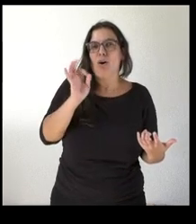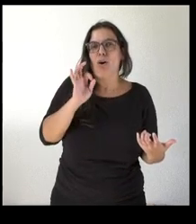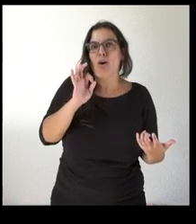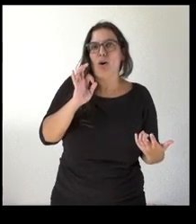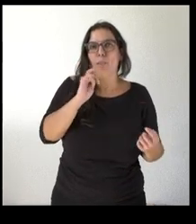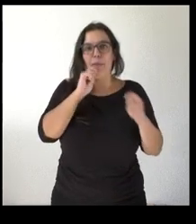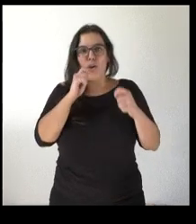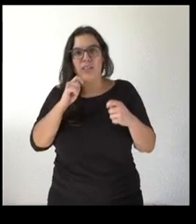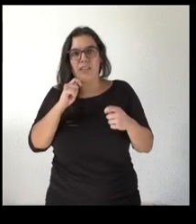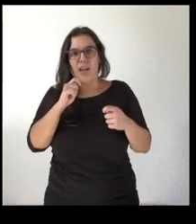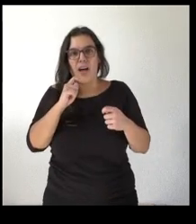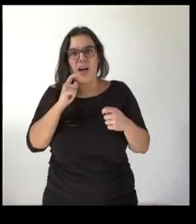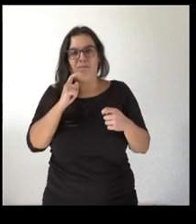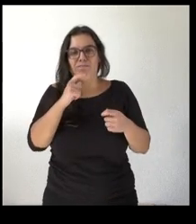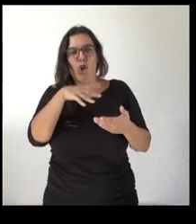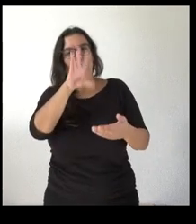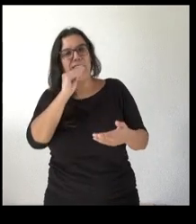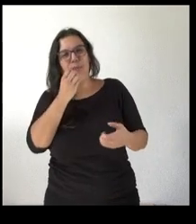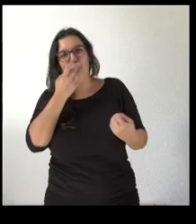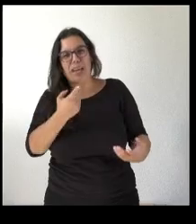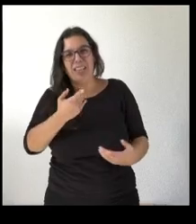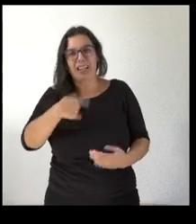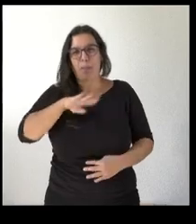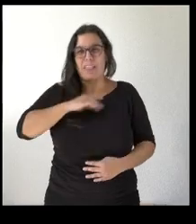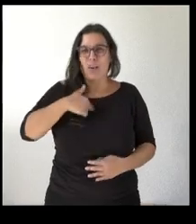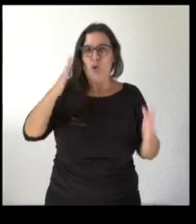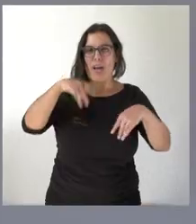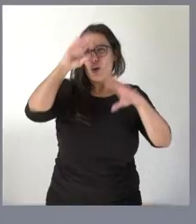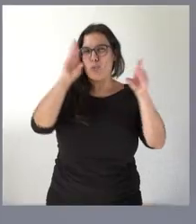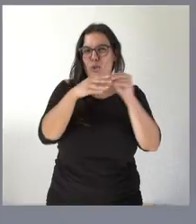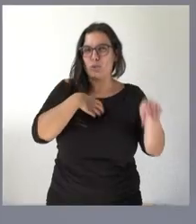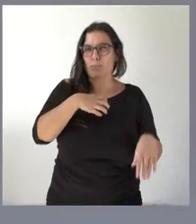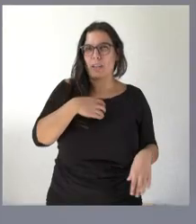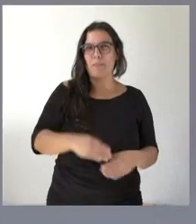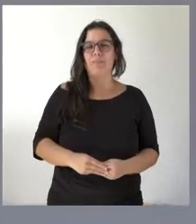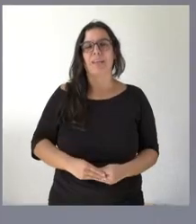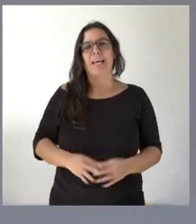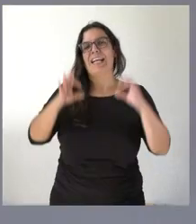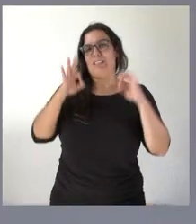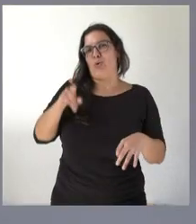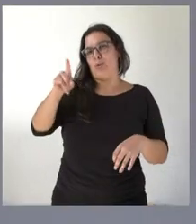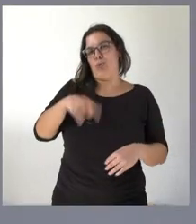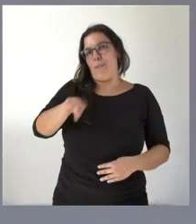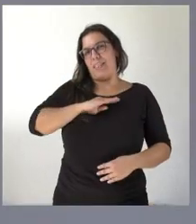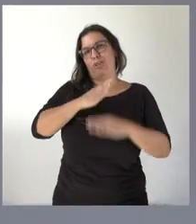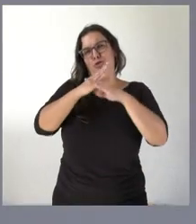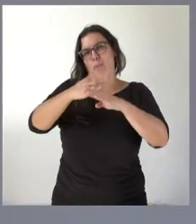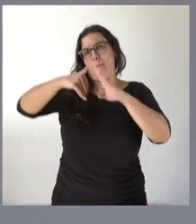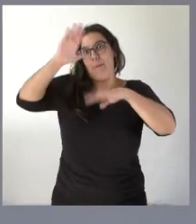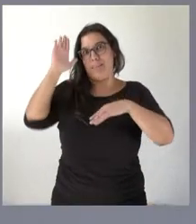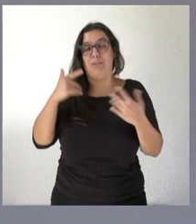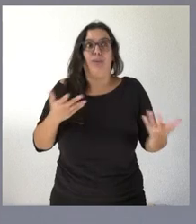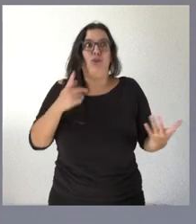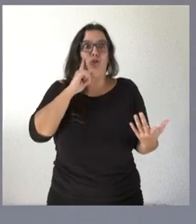periodistas para leerlo y sacar la conclusión seguro que usted tiene capacidad de seguridad para eso y para mucho más pero